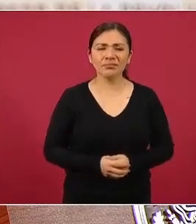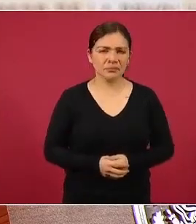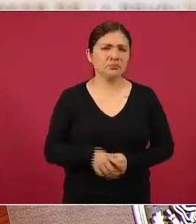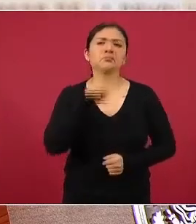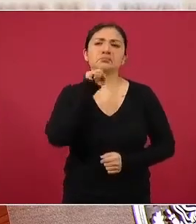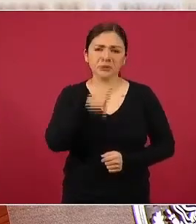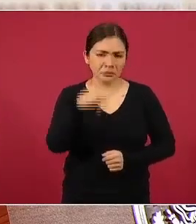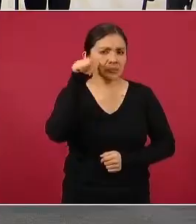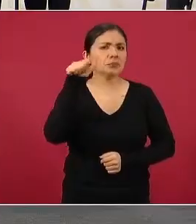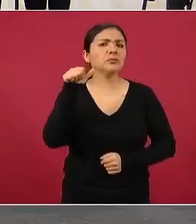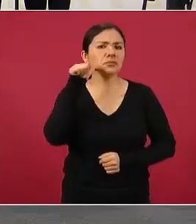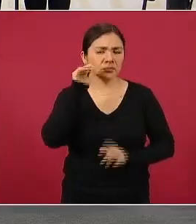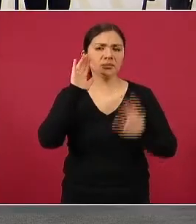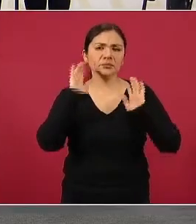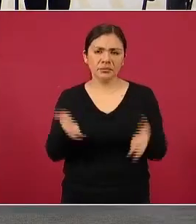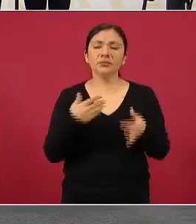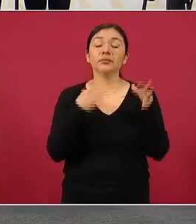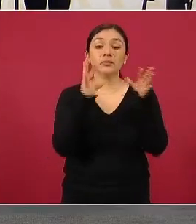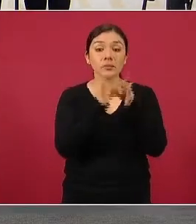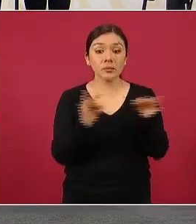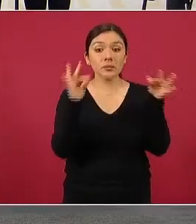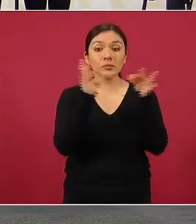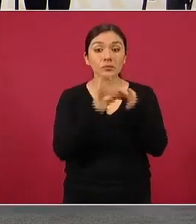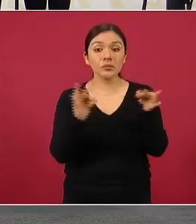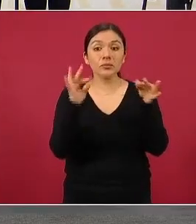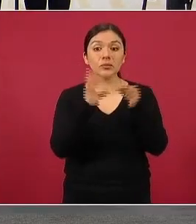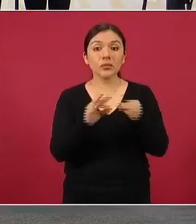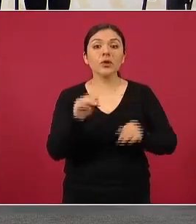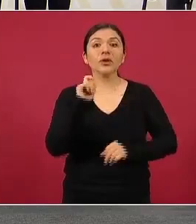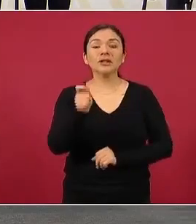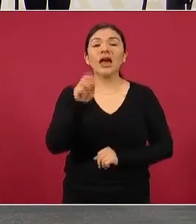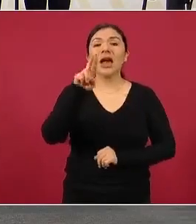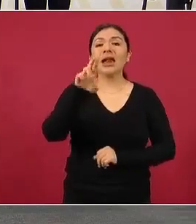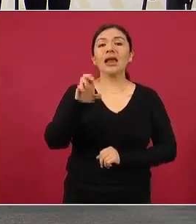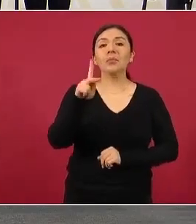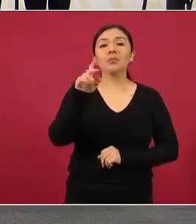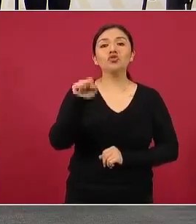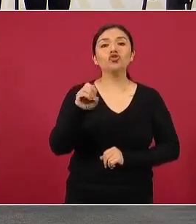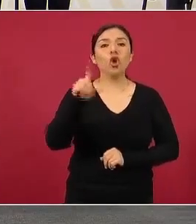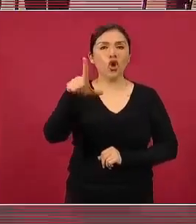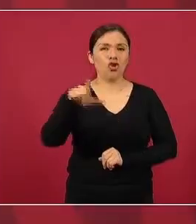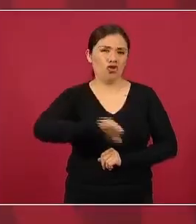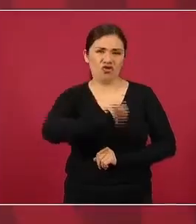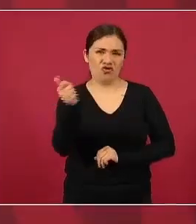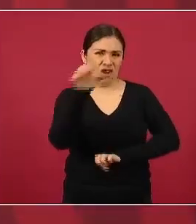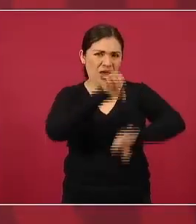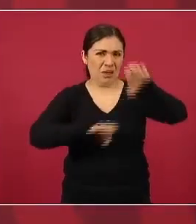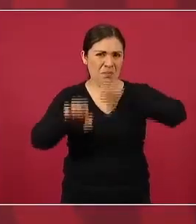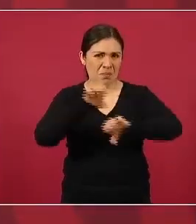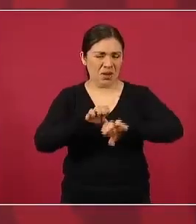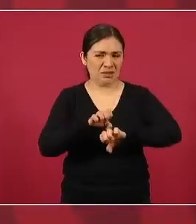Ayer hablábamos también de Repsol.